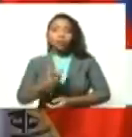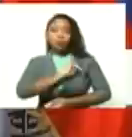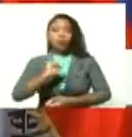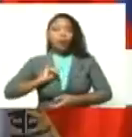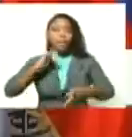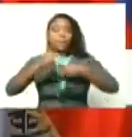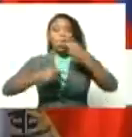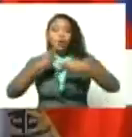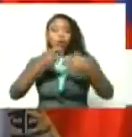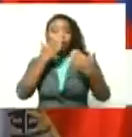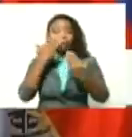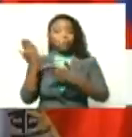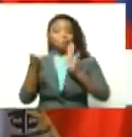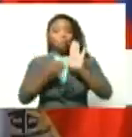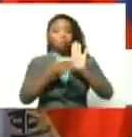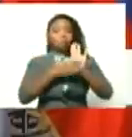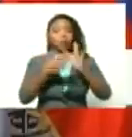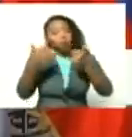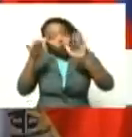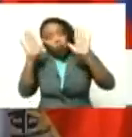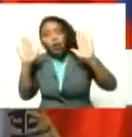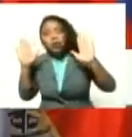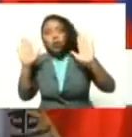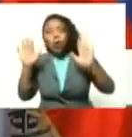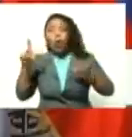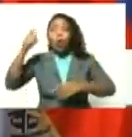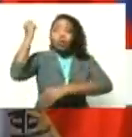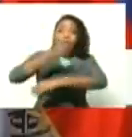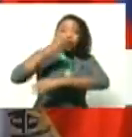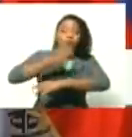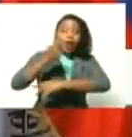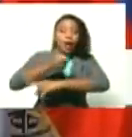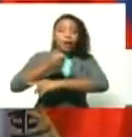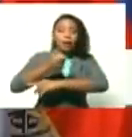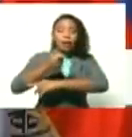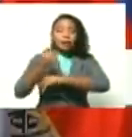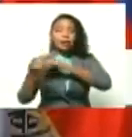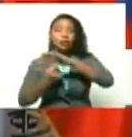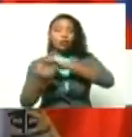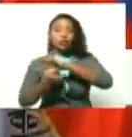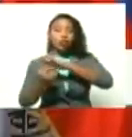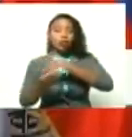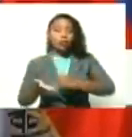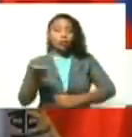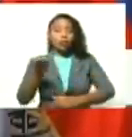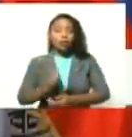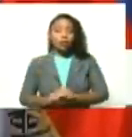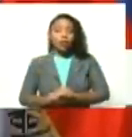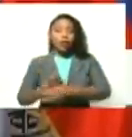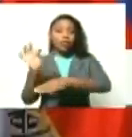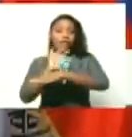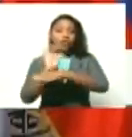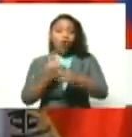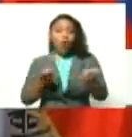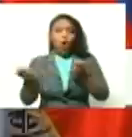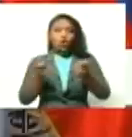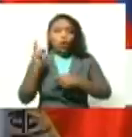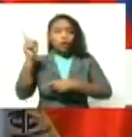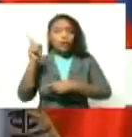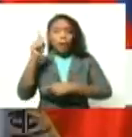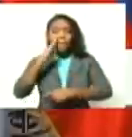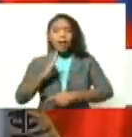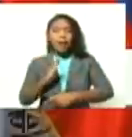política. Ahí está ese supuesto. Hubo un tribunal de instancia de funciones de control en Barinas